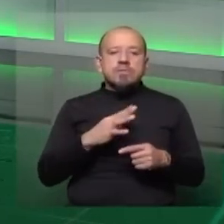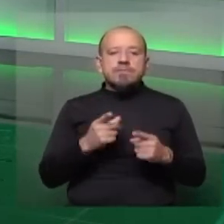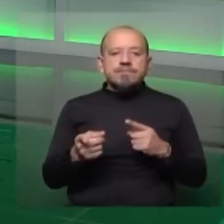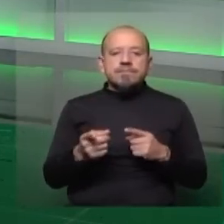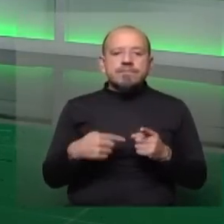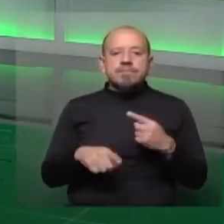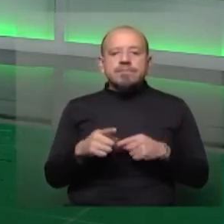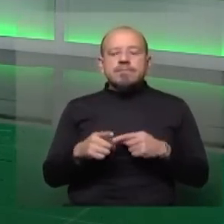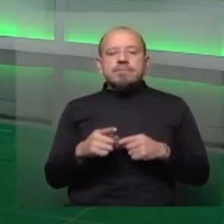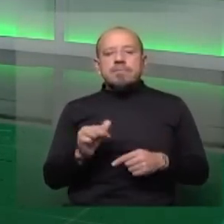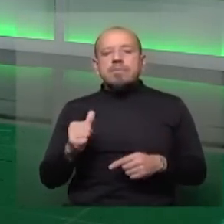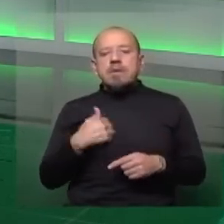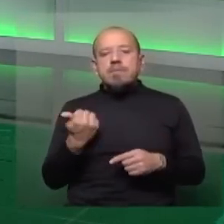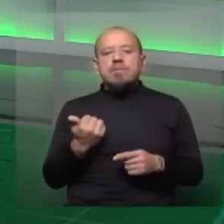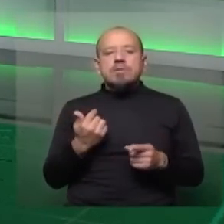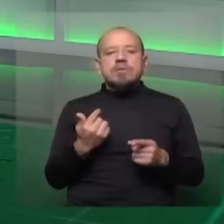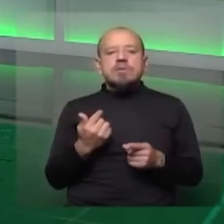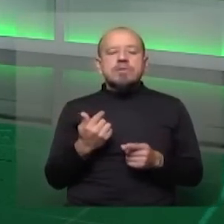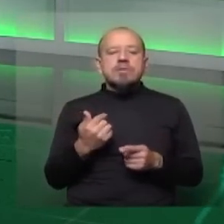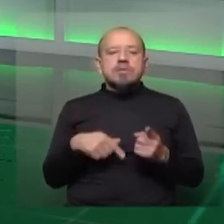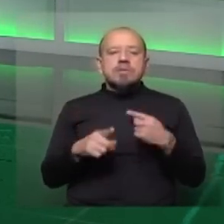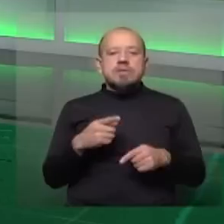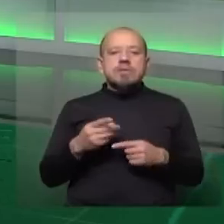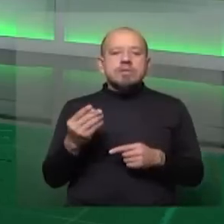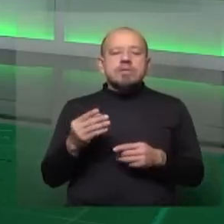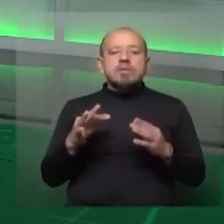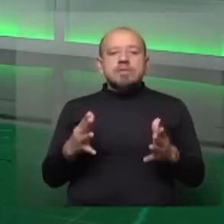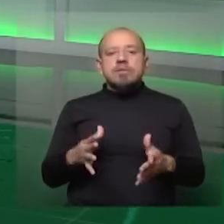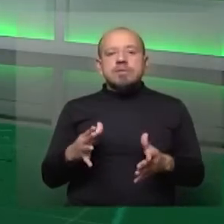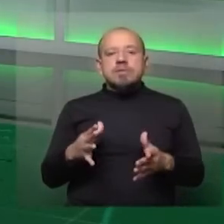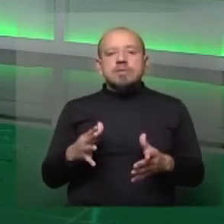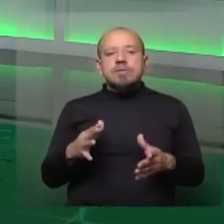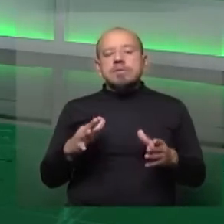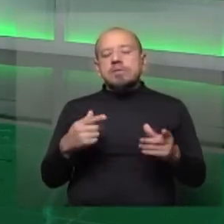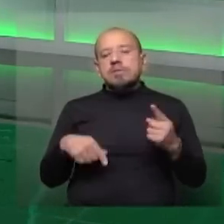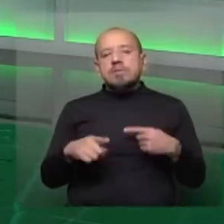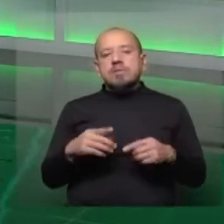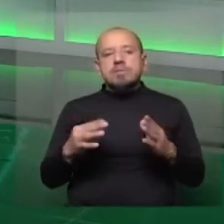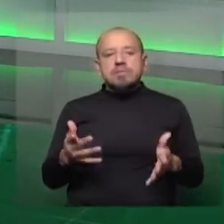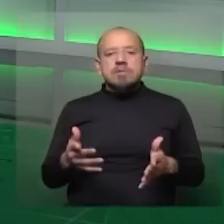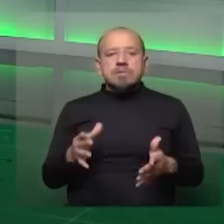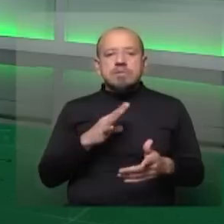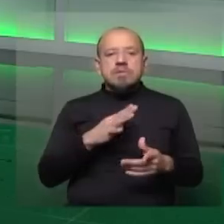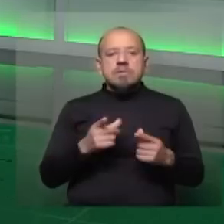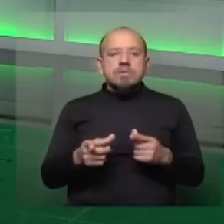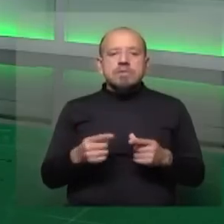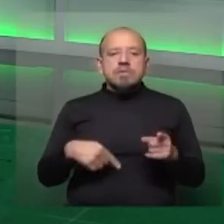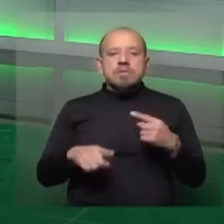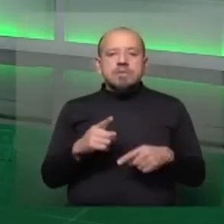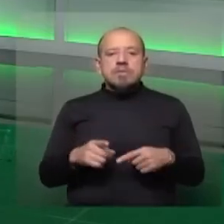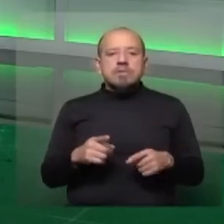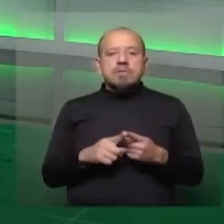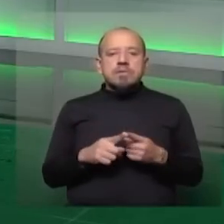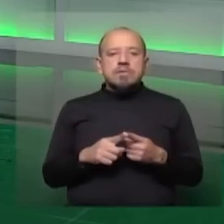Así que aprovechen el día sábado eso les tiramos un adelanto de lo que va a ser después eh para que sea circular no vamos a terminar con lo que arrancamos